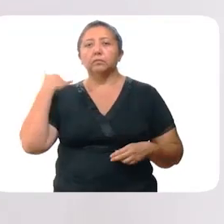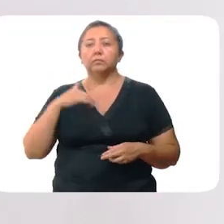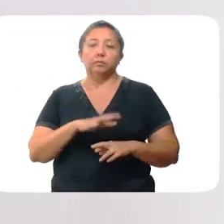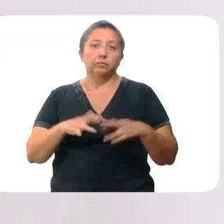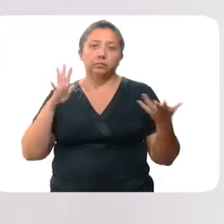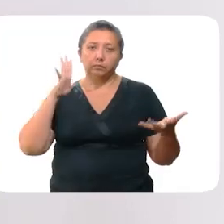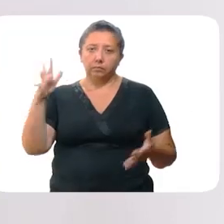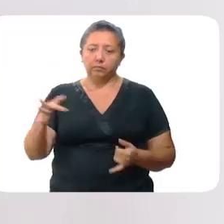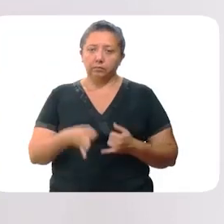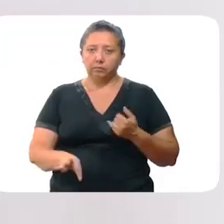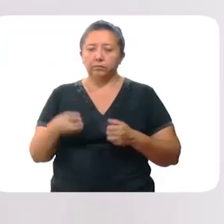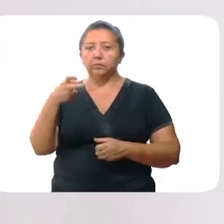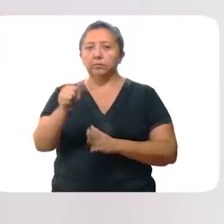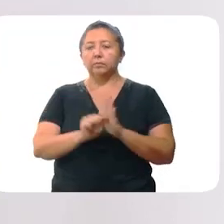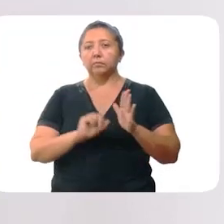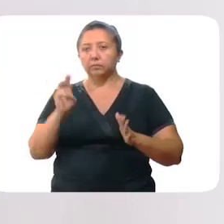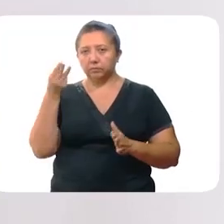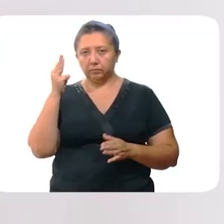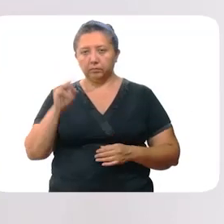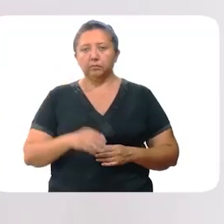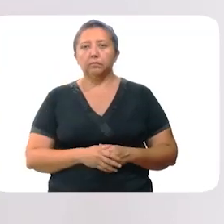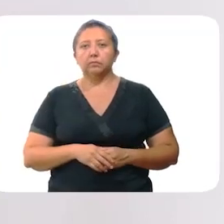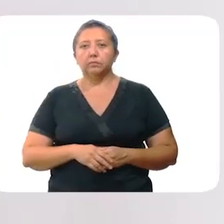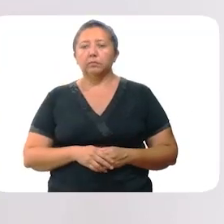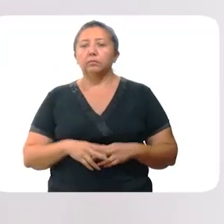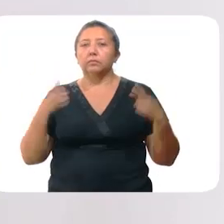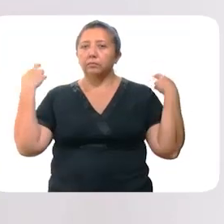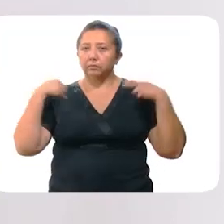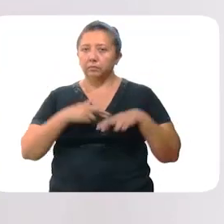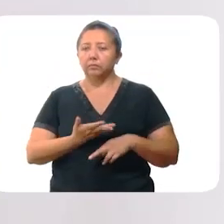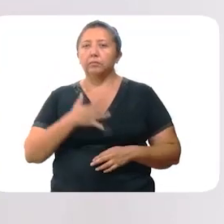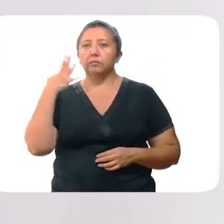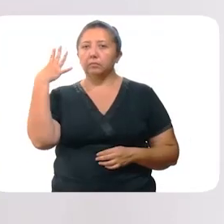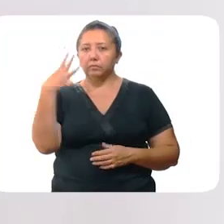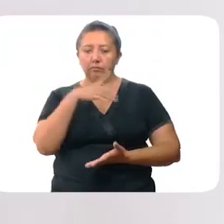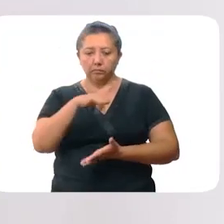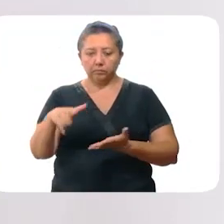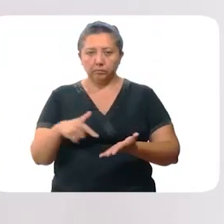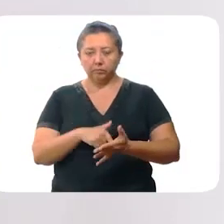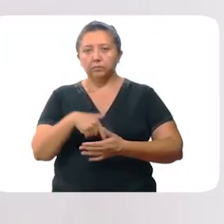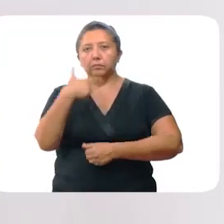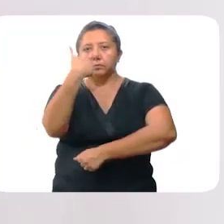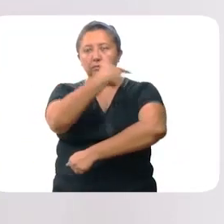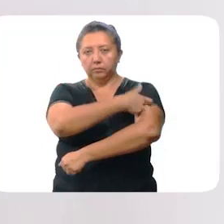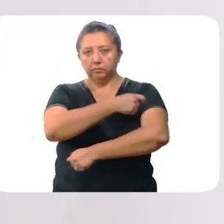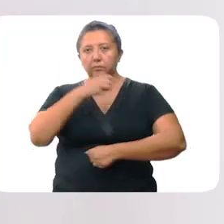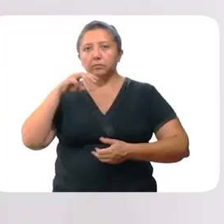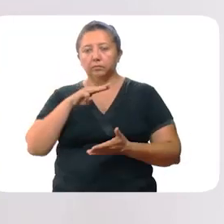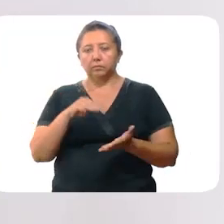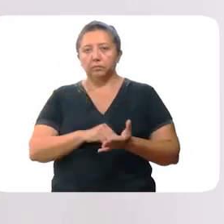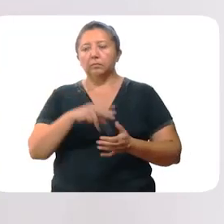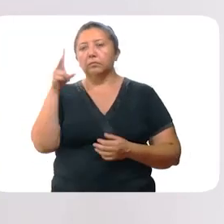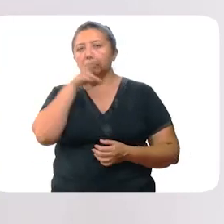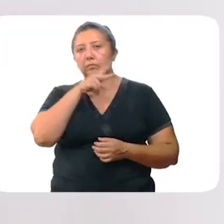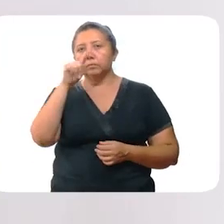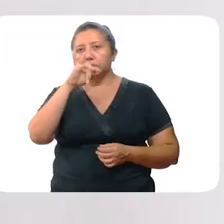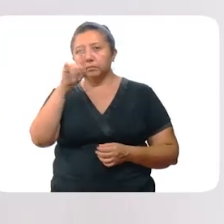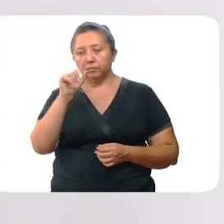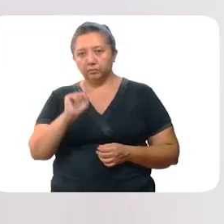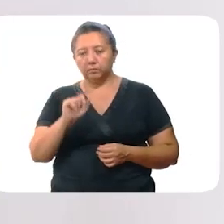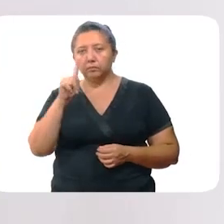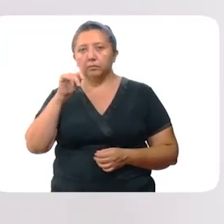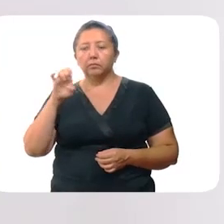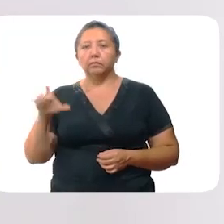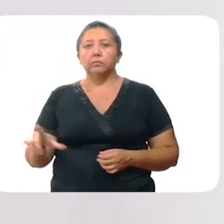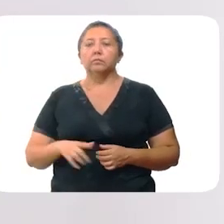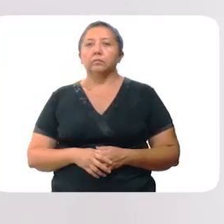se realizará a finales de este mes de mayo. Los docentes tendrán 4 sedes para aplicarse la dosis: Mérida, Valladolid, Tizimín y